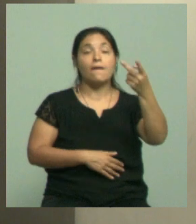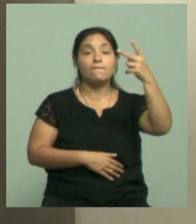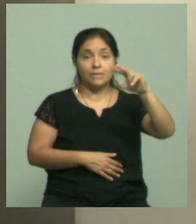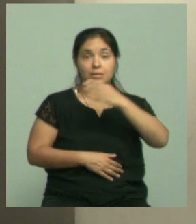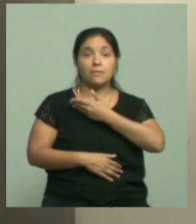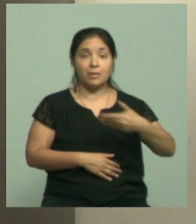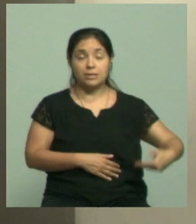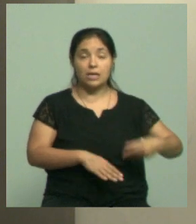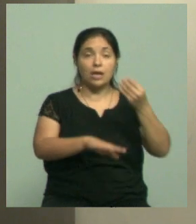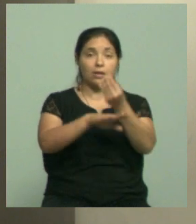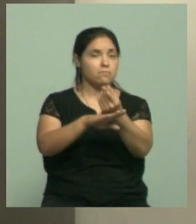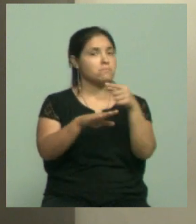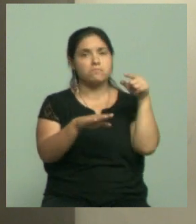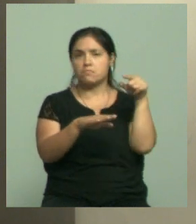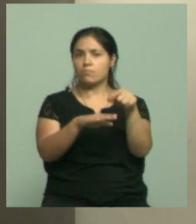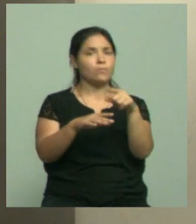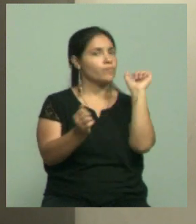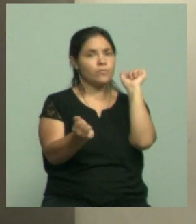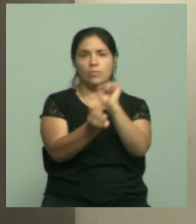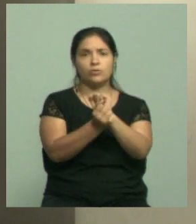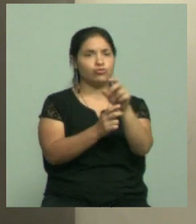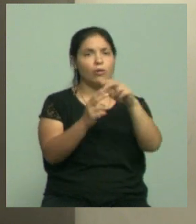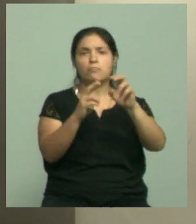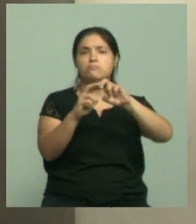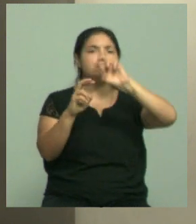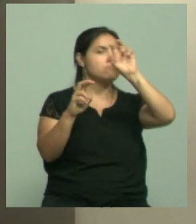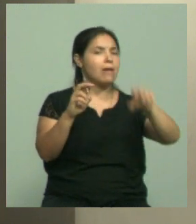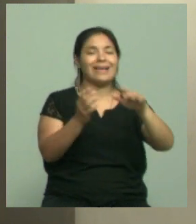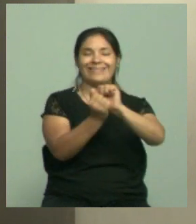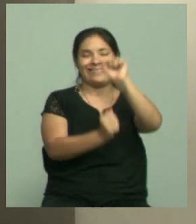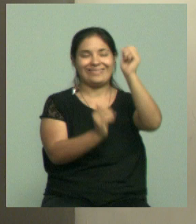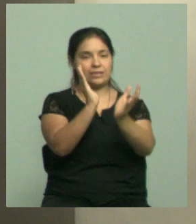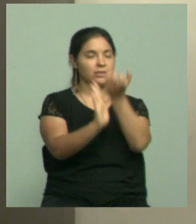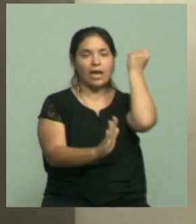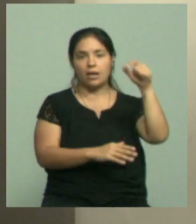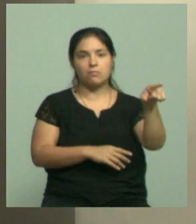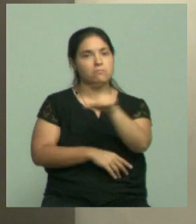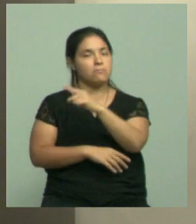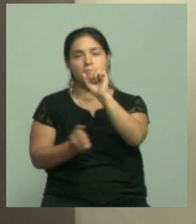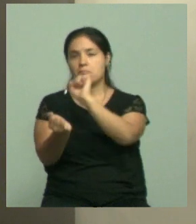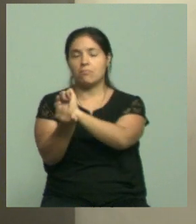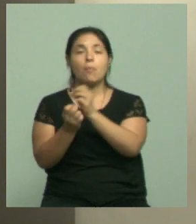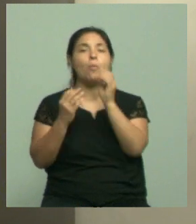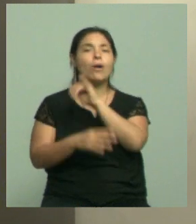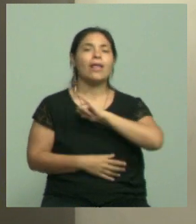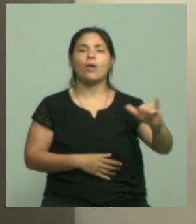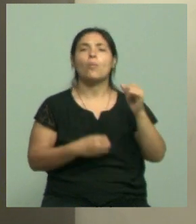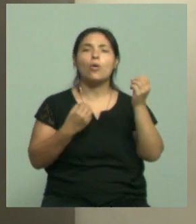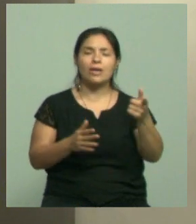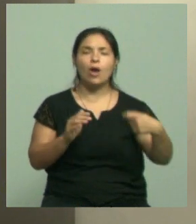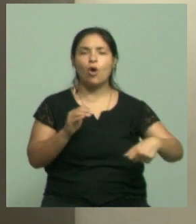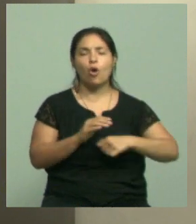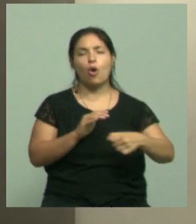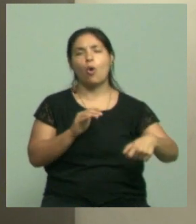poder cumplir los años de prisión que se le habían dado por sentencia. Recordemos que él fue acusado por corrupción, por haberse envuelto